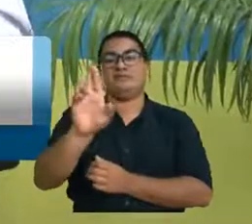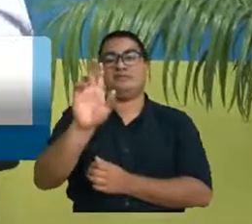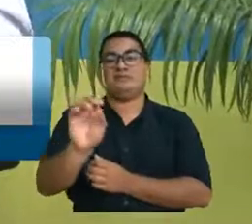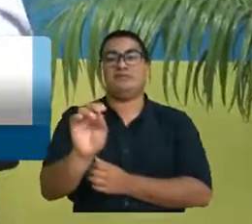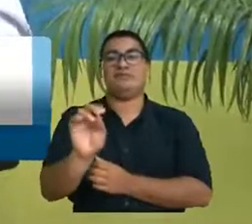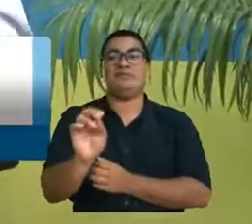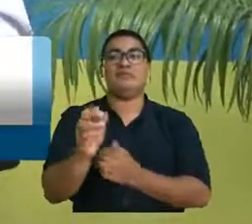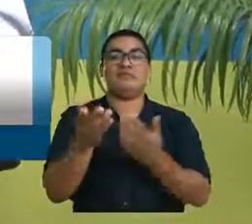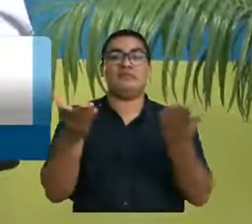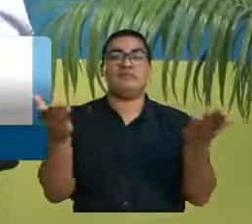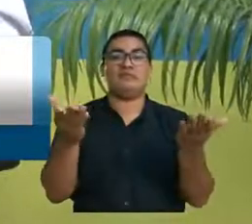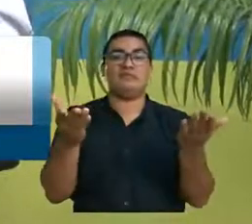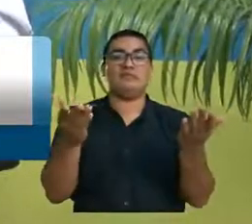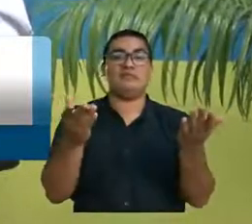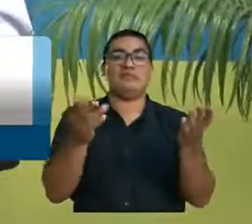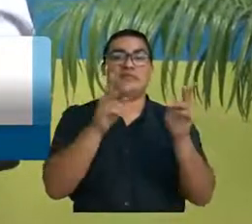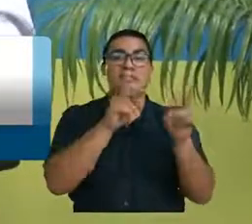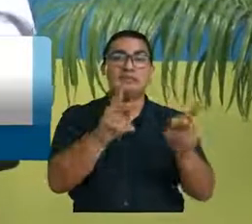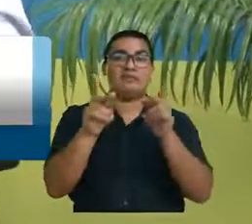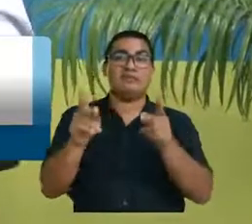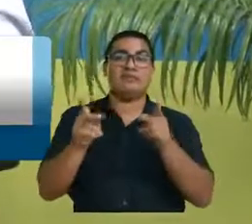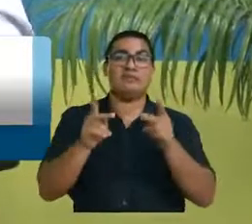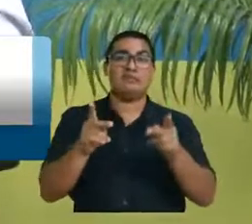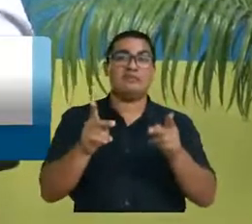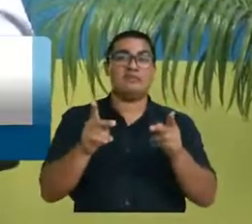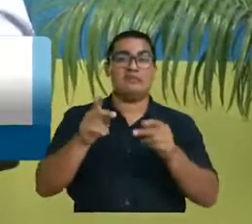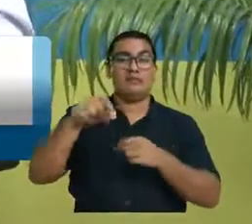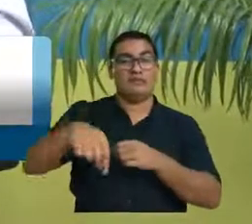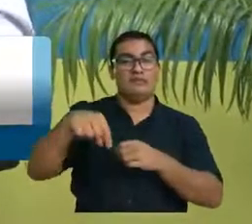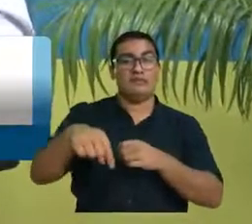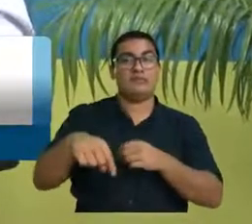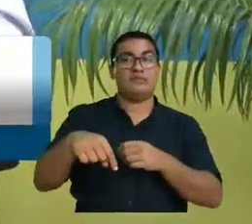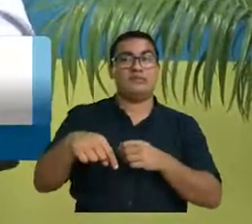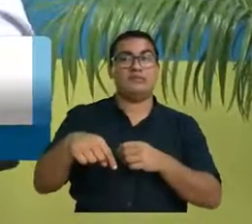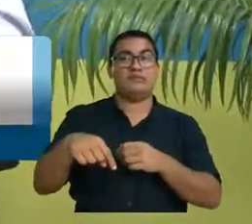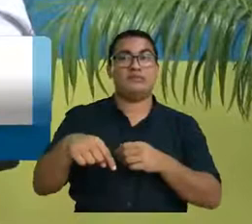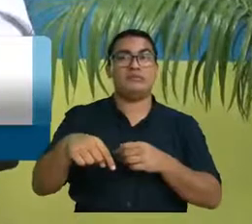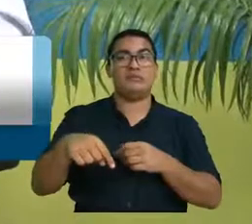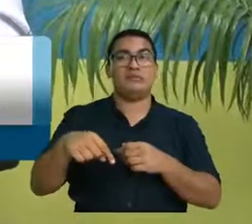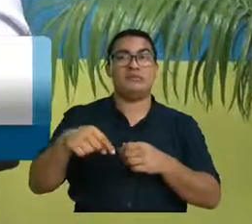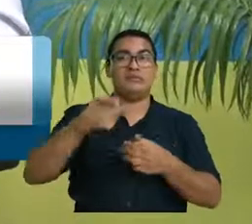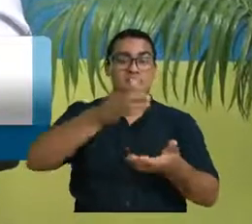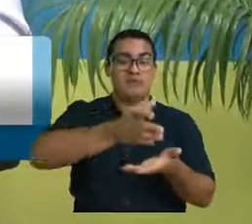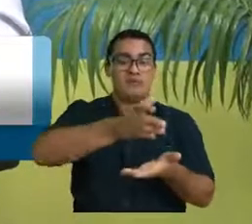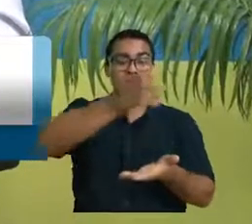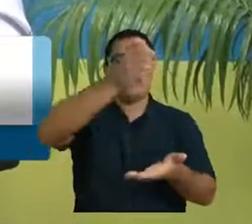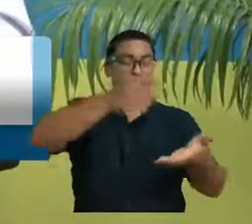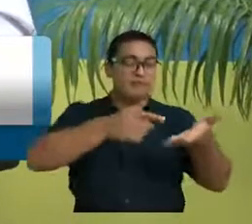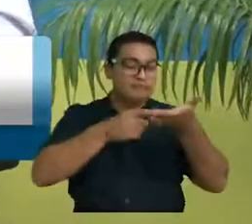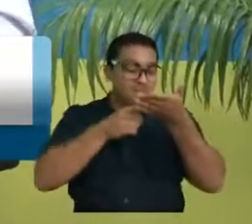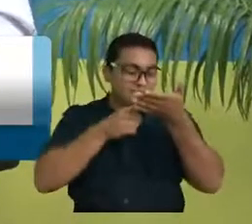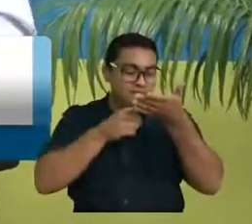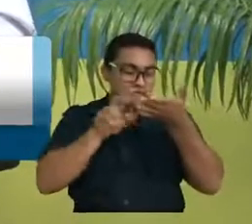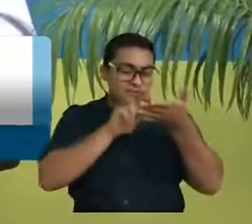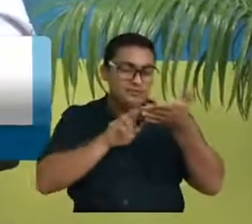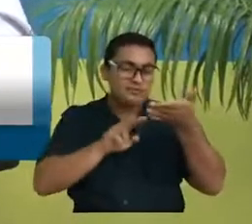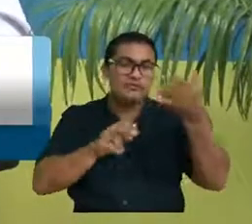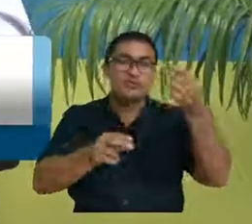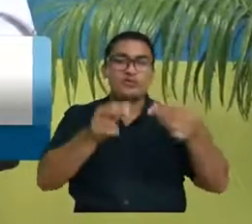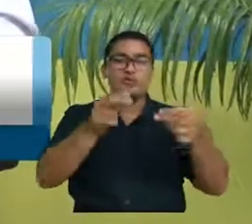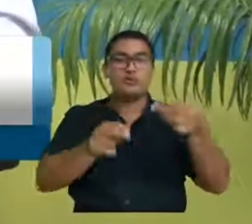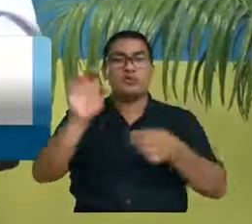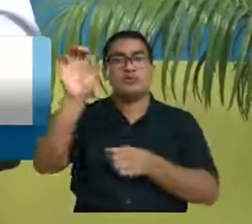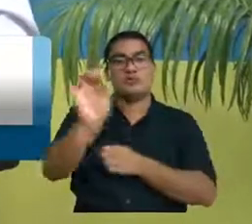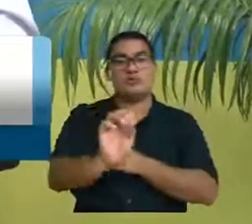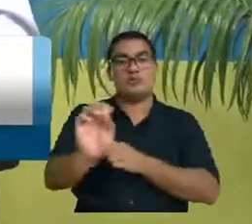nosotros, nadie se ha detenido hasta en este momento a revisar qué cantidad de